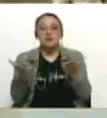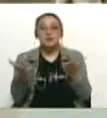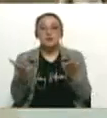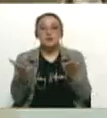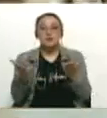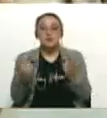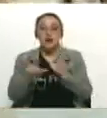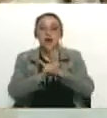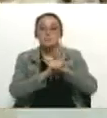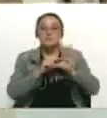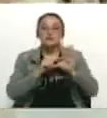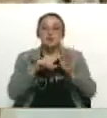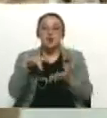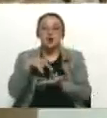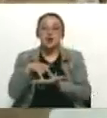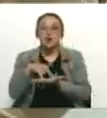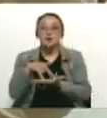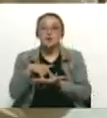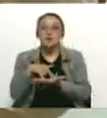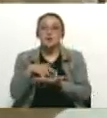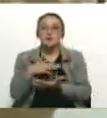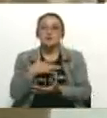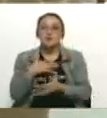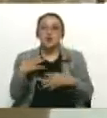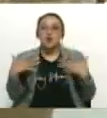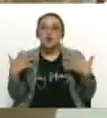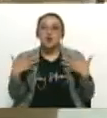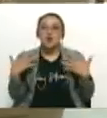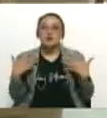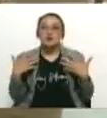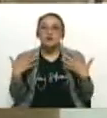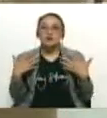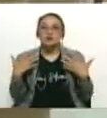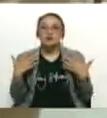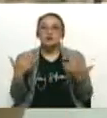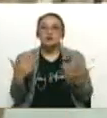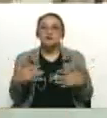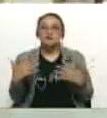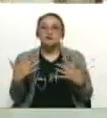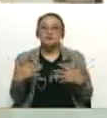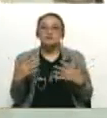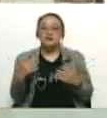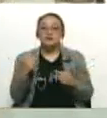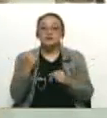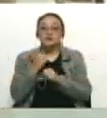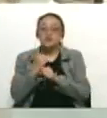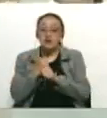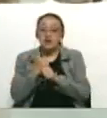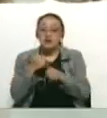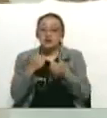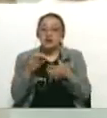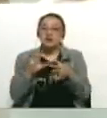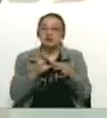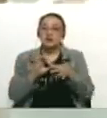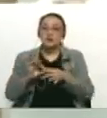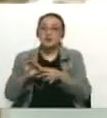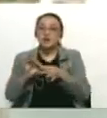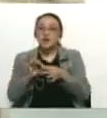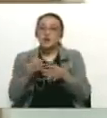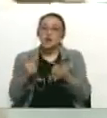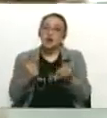su capítulo Carabobo. Estamos muy contentos porque hemos hecho, bueno, un gran trabajo articulado, ministro, con